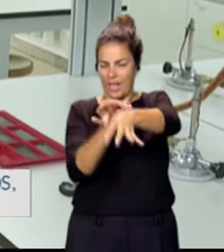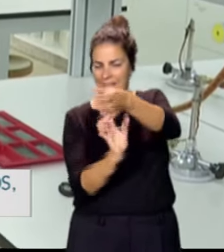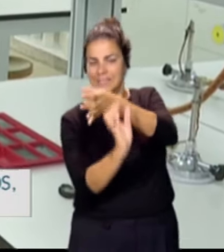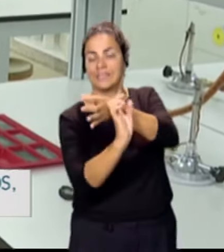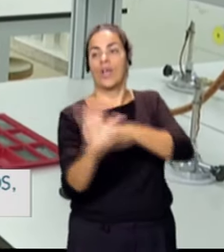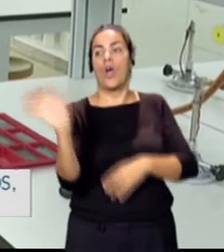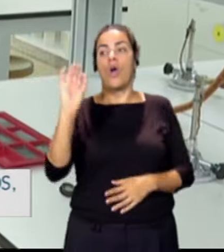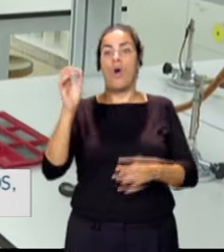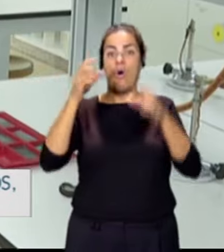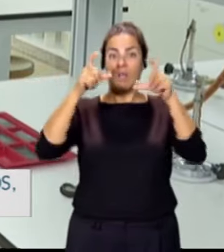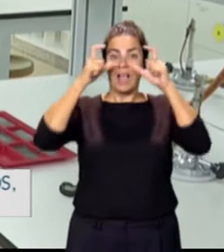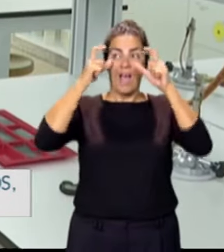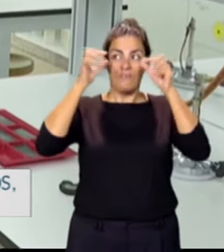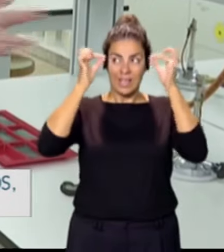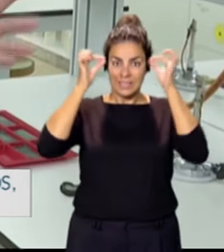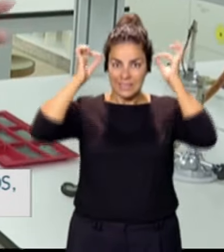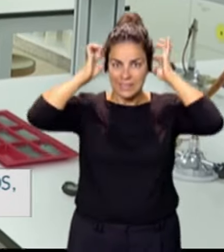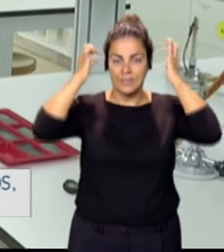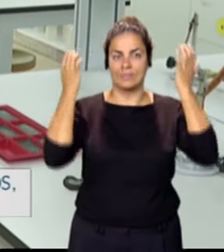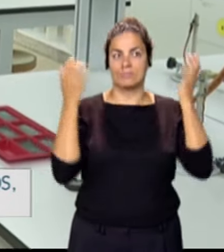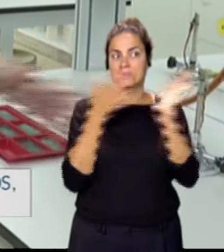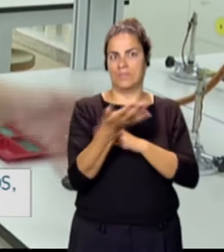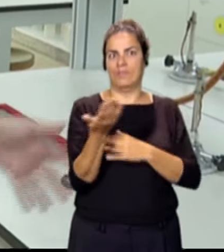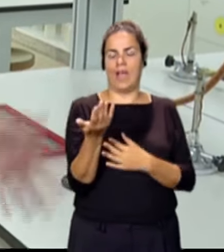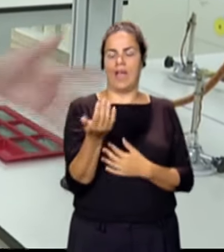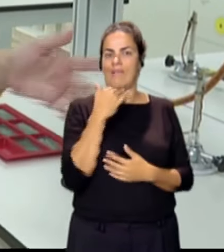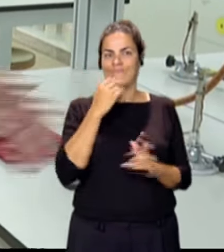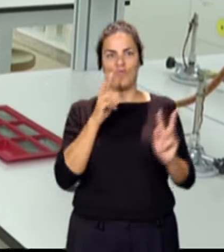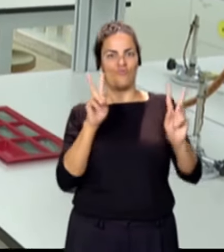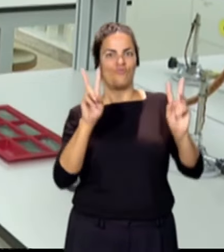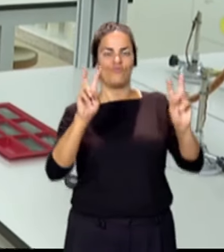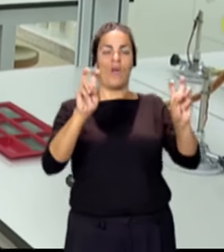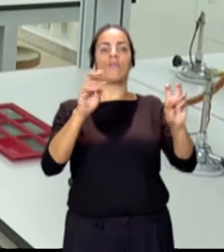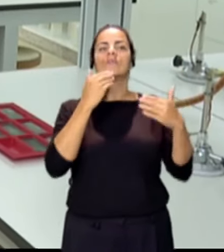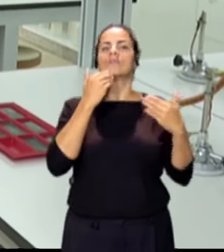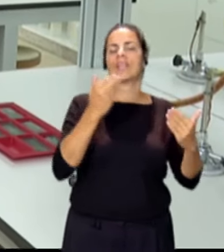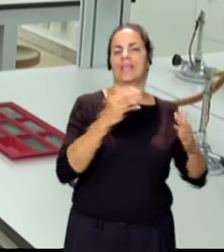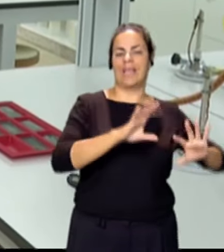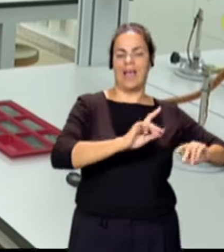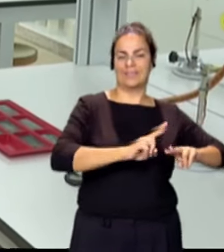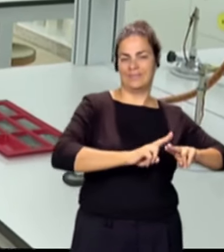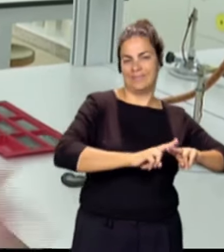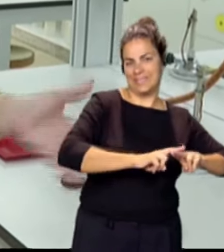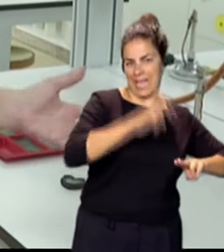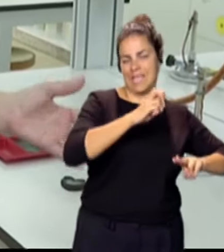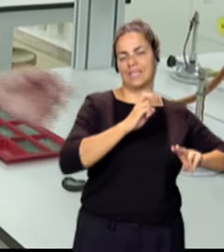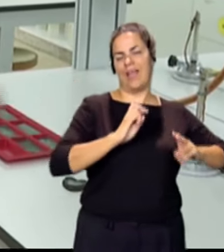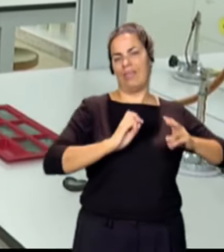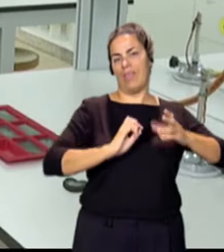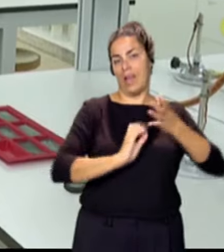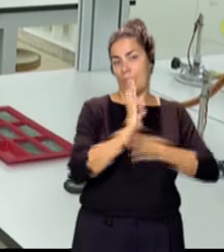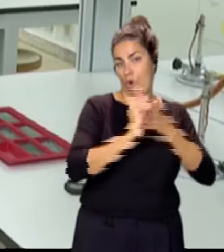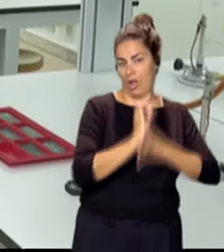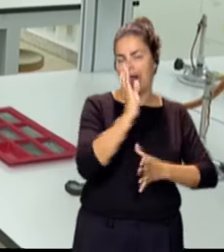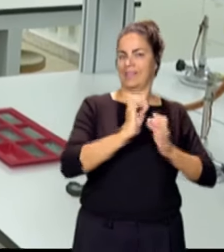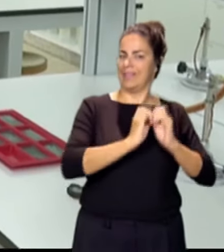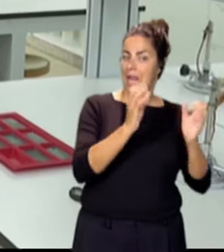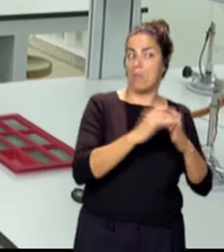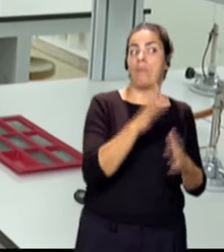patillas de las gafas todo un mundo por descubrir gracias a esas cenizas del volcán de la palma a la que se le está dando